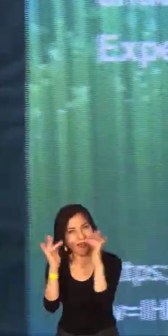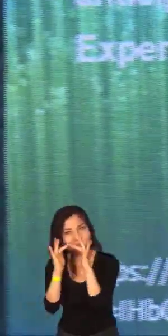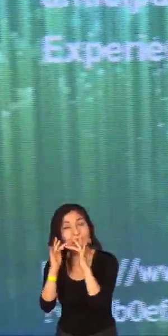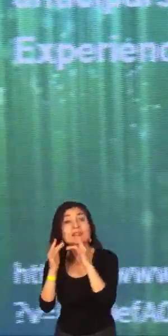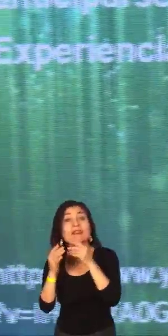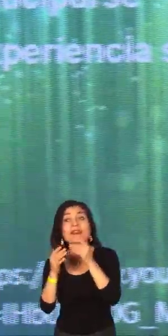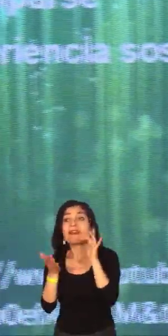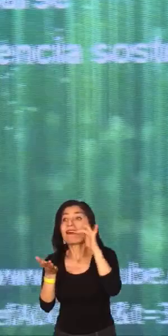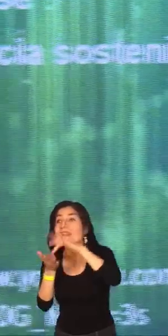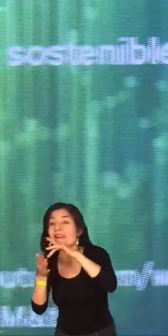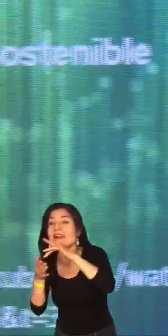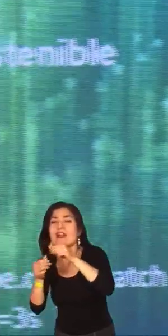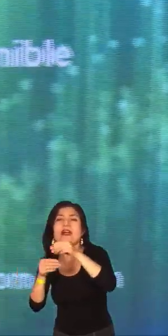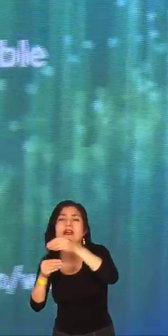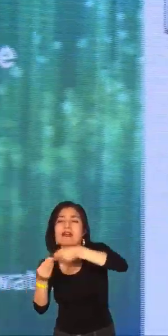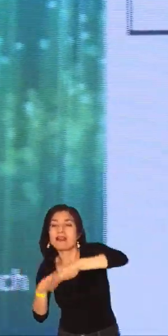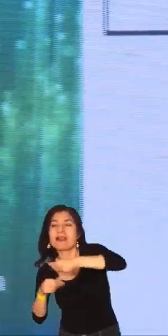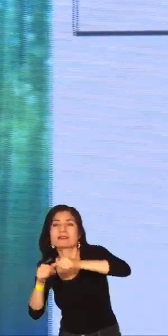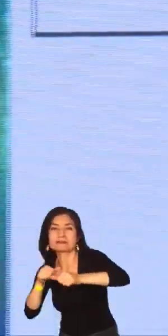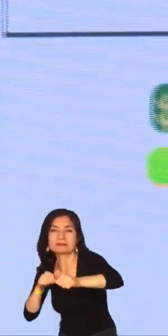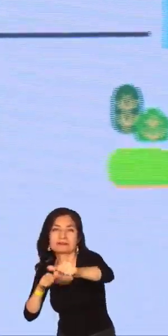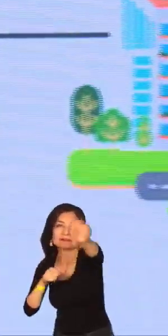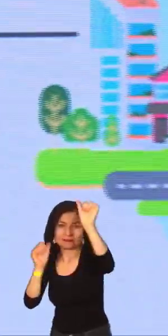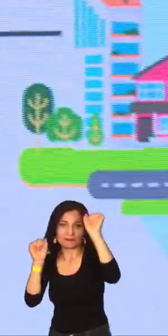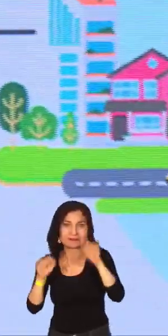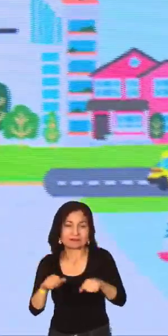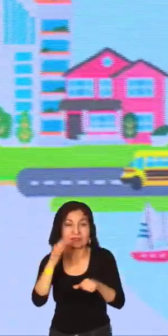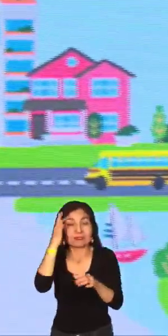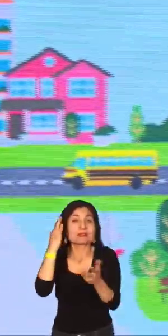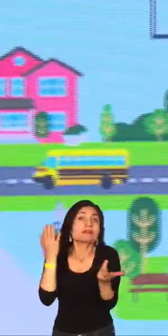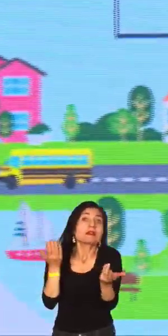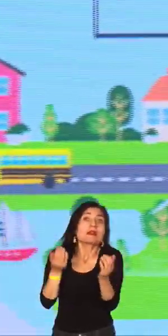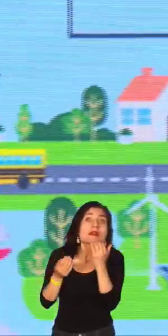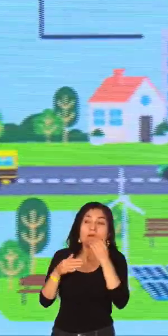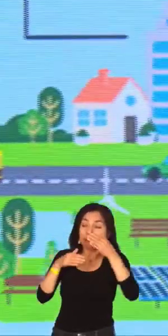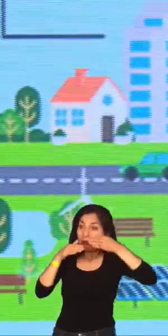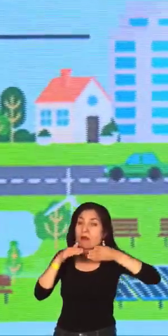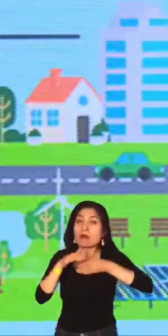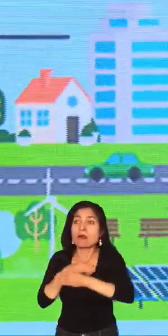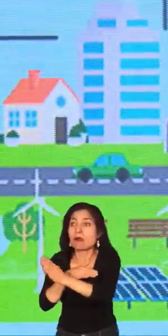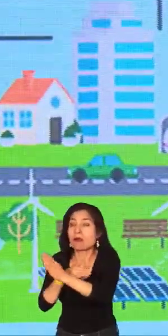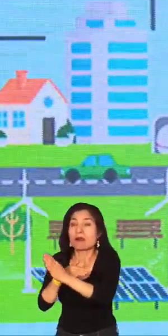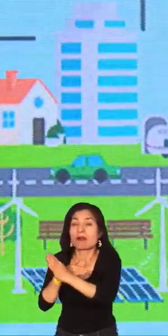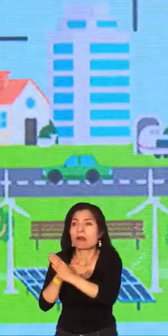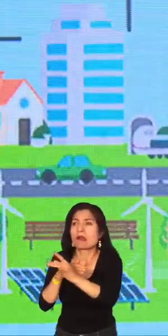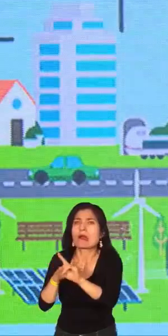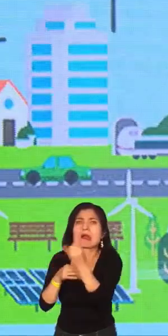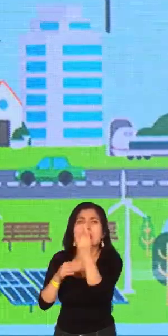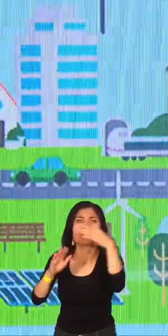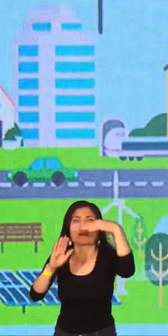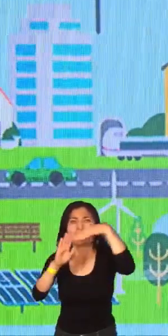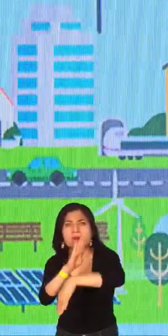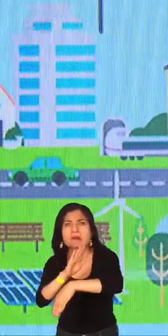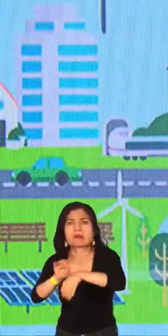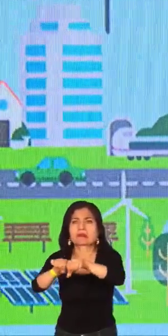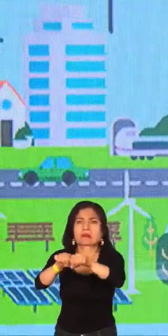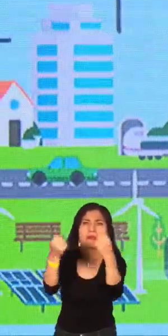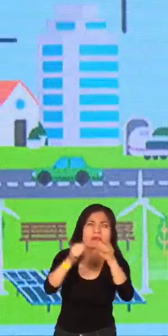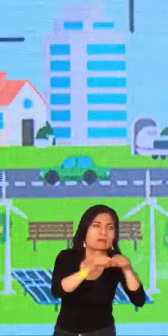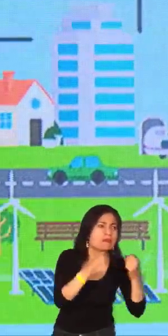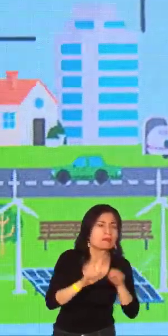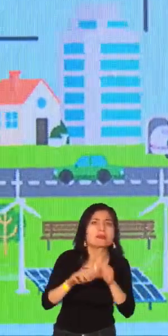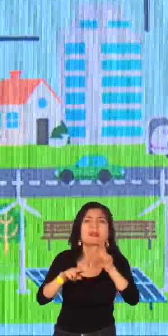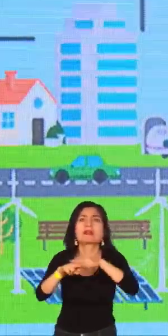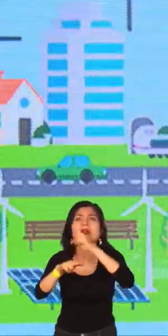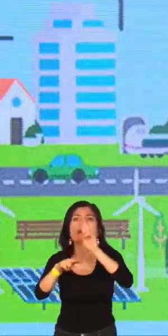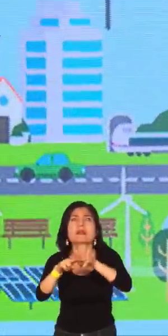nos abramos al mundo si esa apertura destruye lo que estamos tratando de compartir. Desde el punto de vista de los recursos